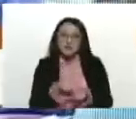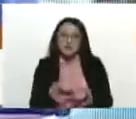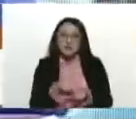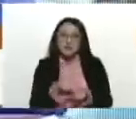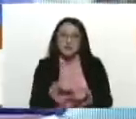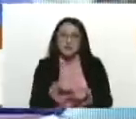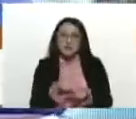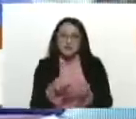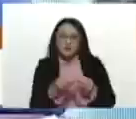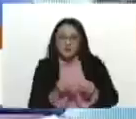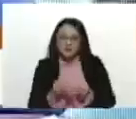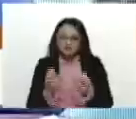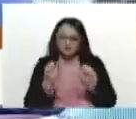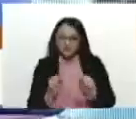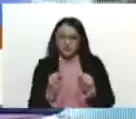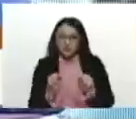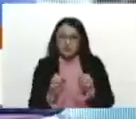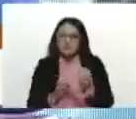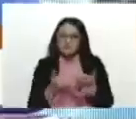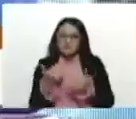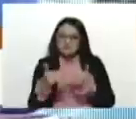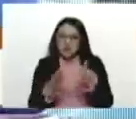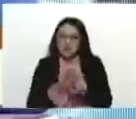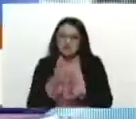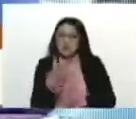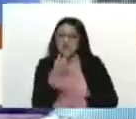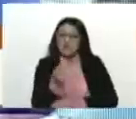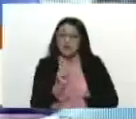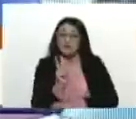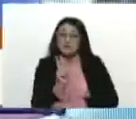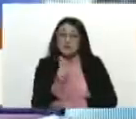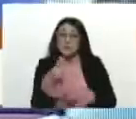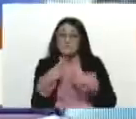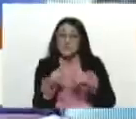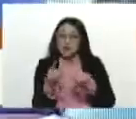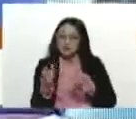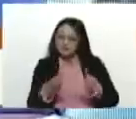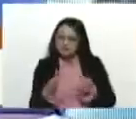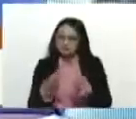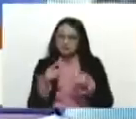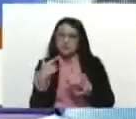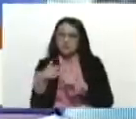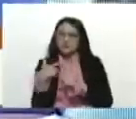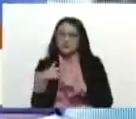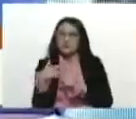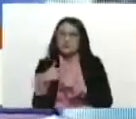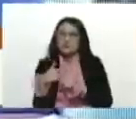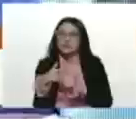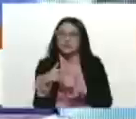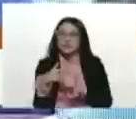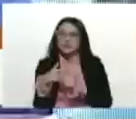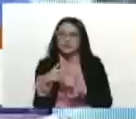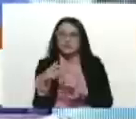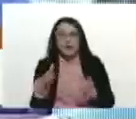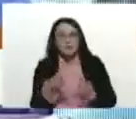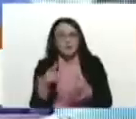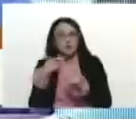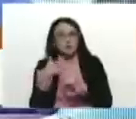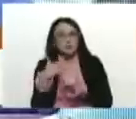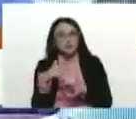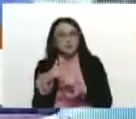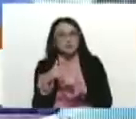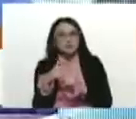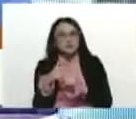una recuperación sólida que permita avanzar No es fácil pero vamos por el camino correcto vamos por el camino correcto